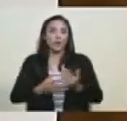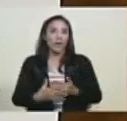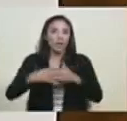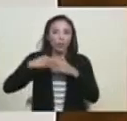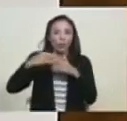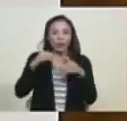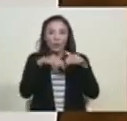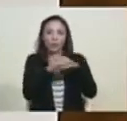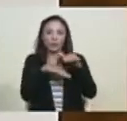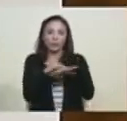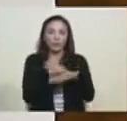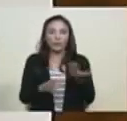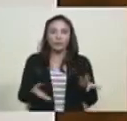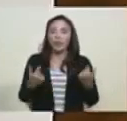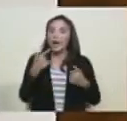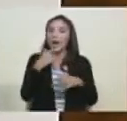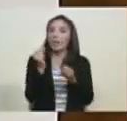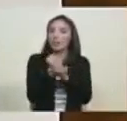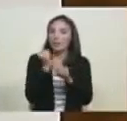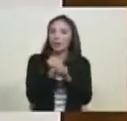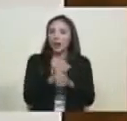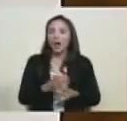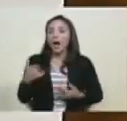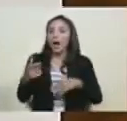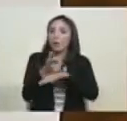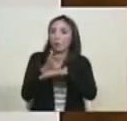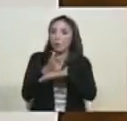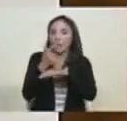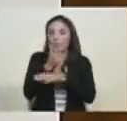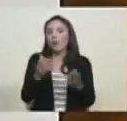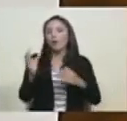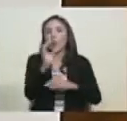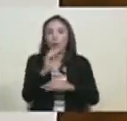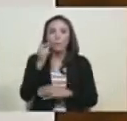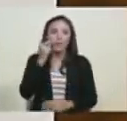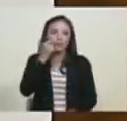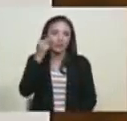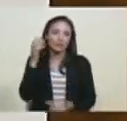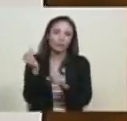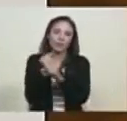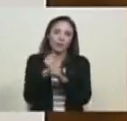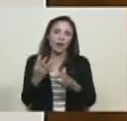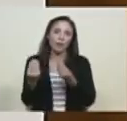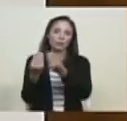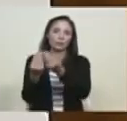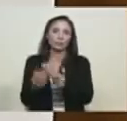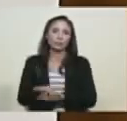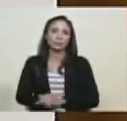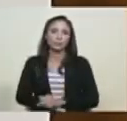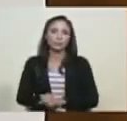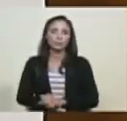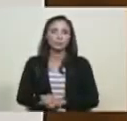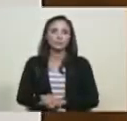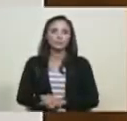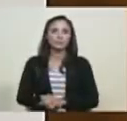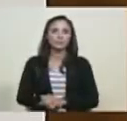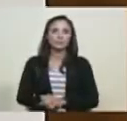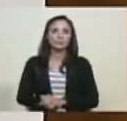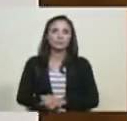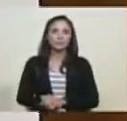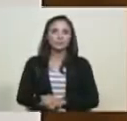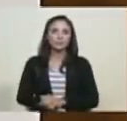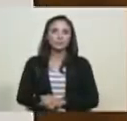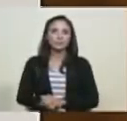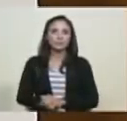viene? Trabaja directamente con el gobierno saliente de Colombia, de Juan Manuel Santos. Es operador